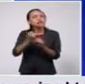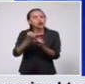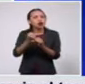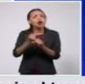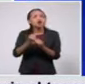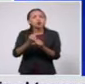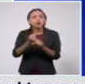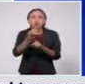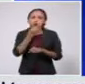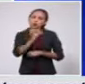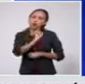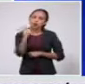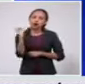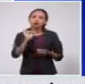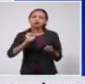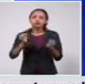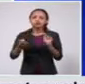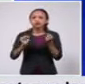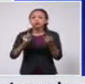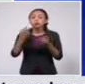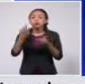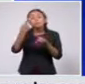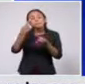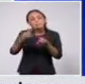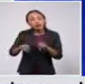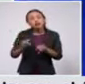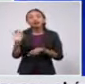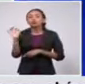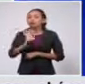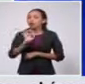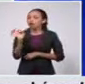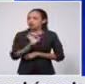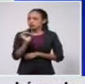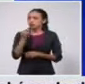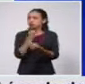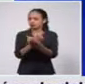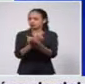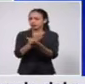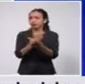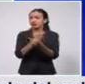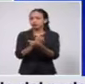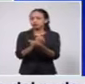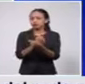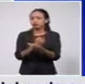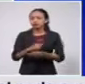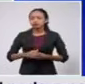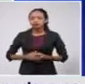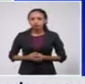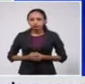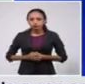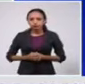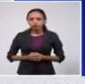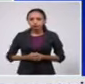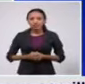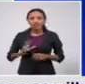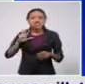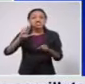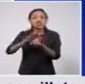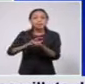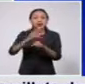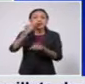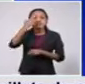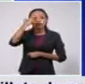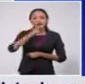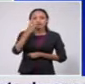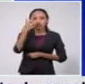controlando, no obstante, todavía con un riesgo muy elevado. Chambas y Ciego de Ávila con 3,